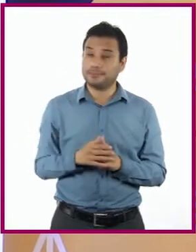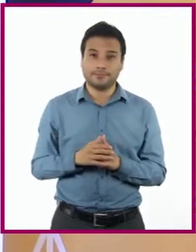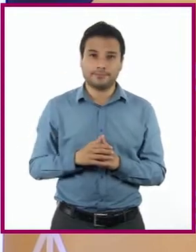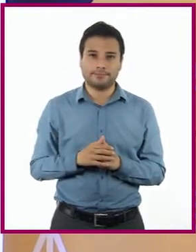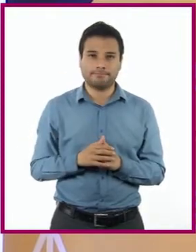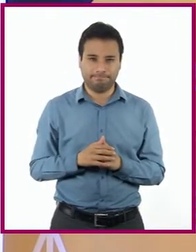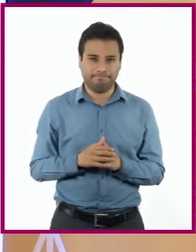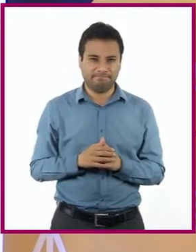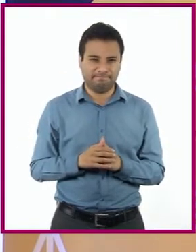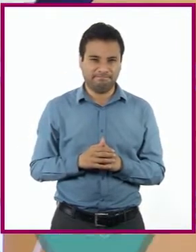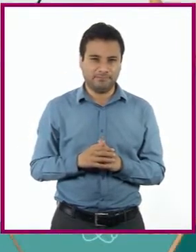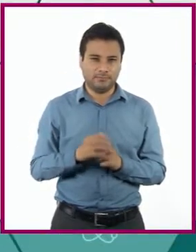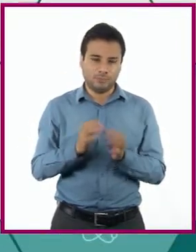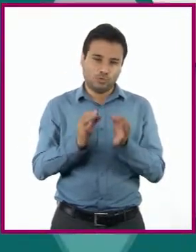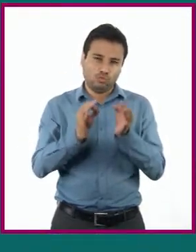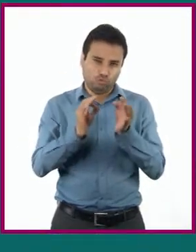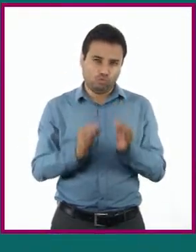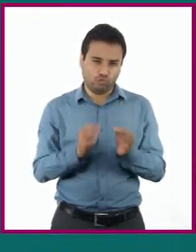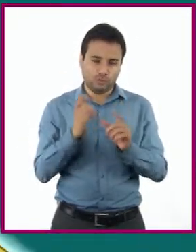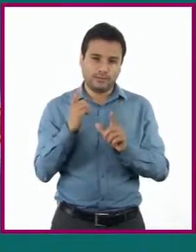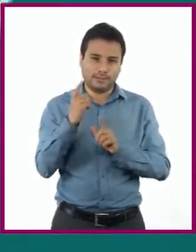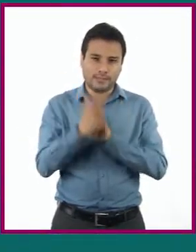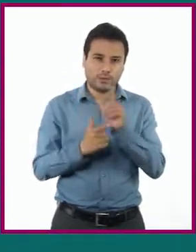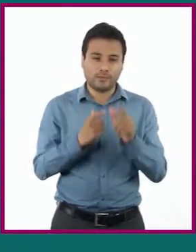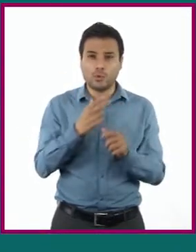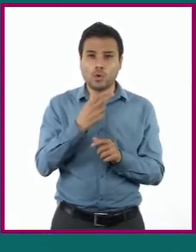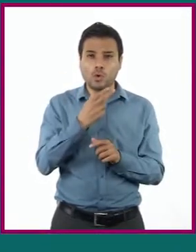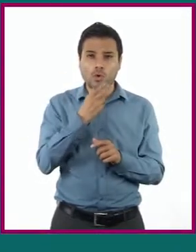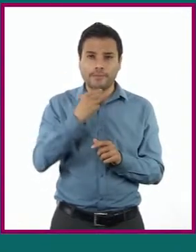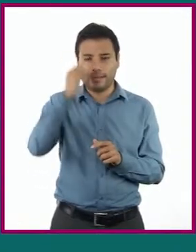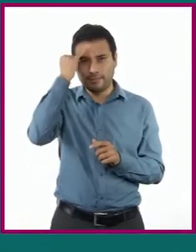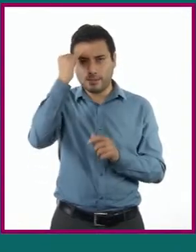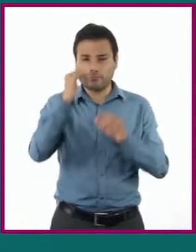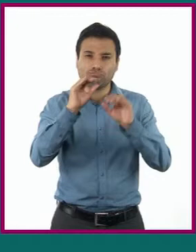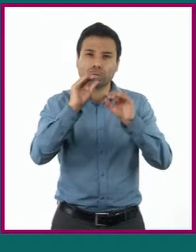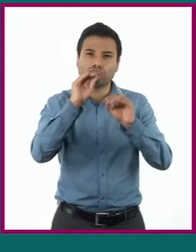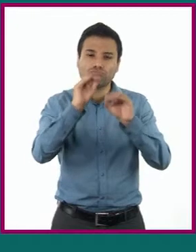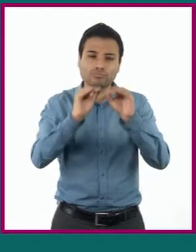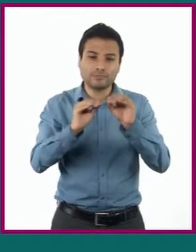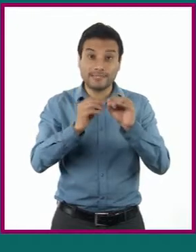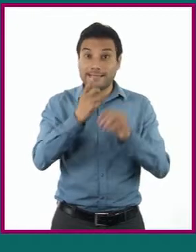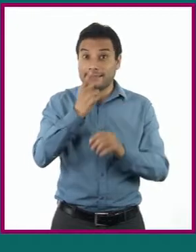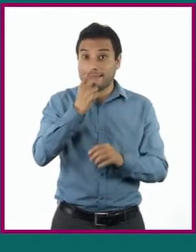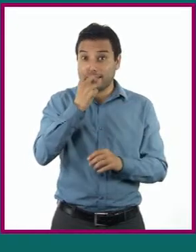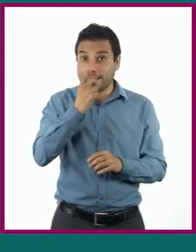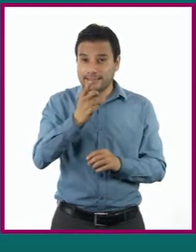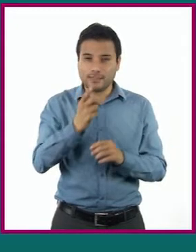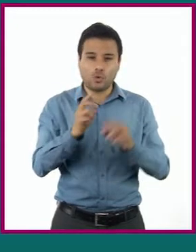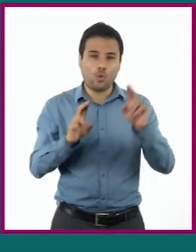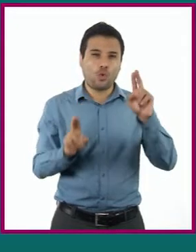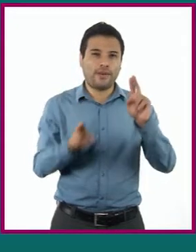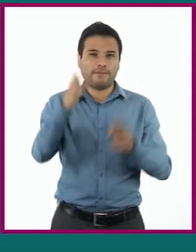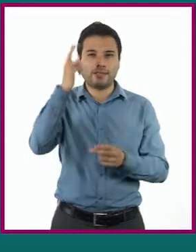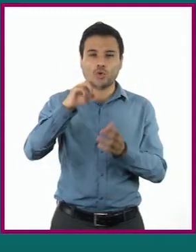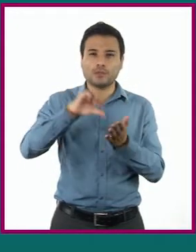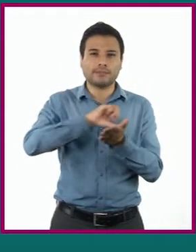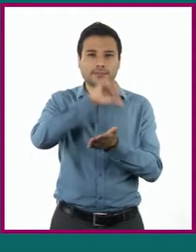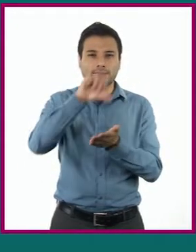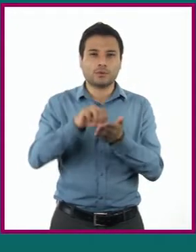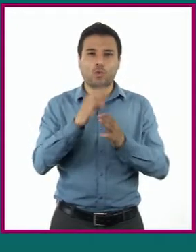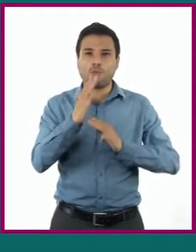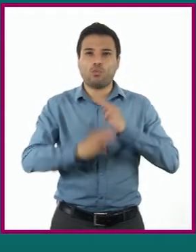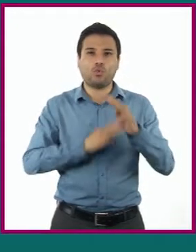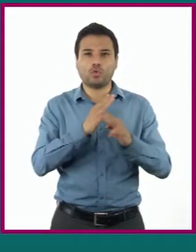y astrónomo griego, cuyo modelo geocéntrico proponía que la Tierra estaba en el centro del universo, tenía